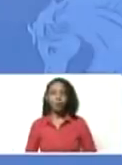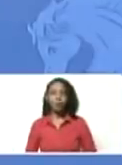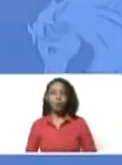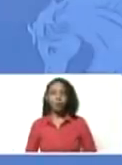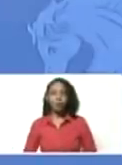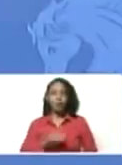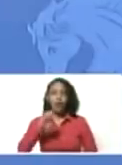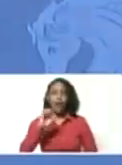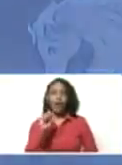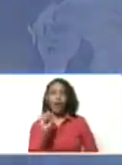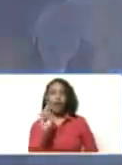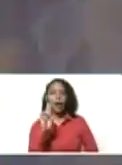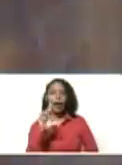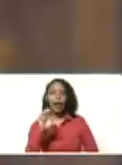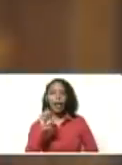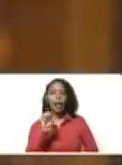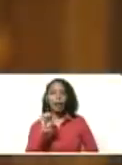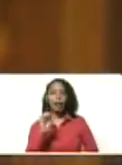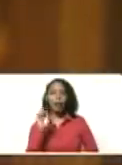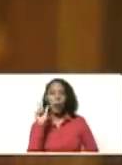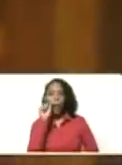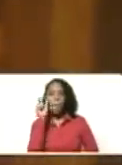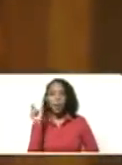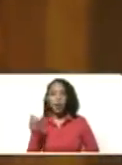Arle Herrera,